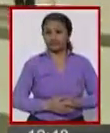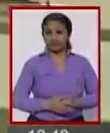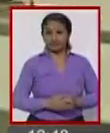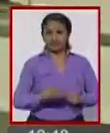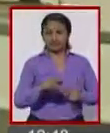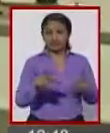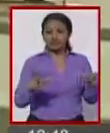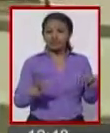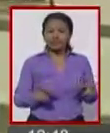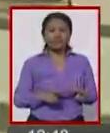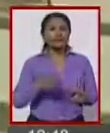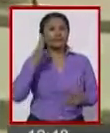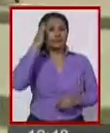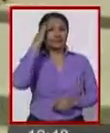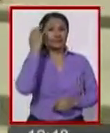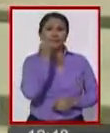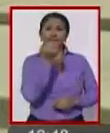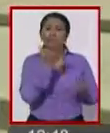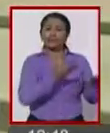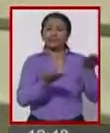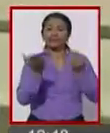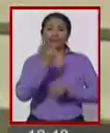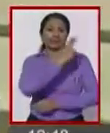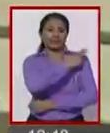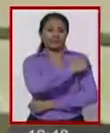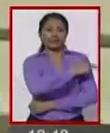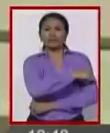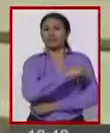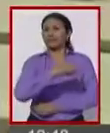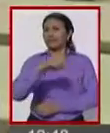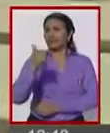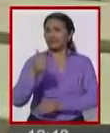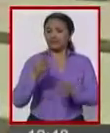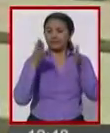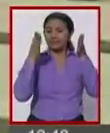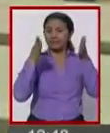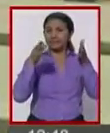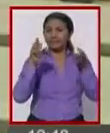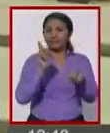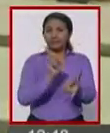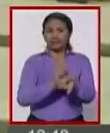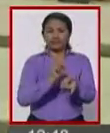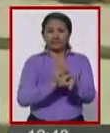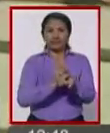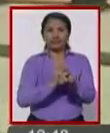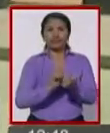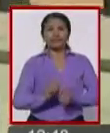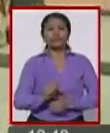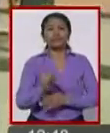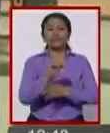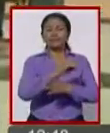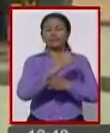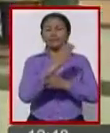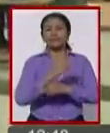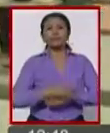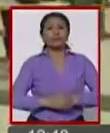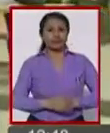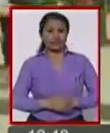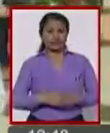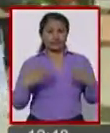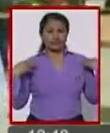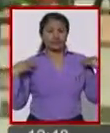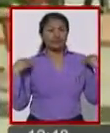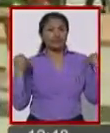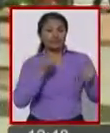desprendía este incendio. Se conoce que algunas fueron llevadas a centros médicos y otras fueron atendidas aquí mismo por los equipos del Servicio de Salud